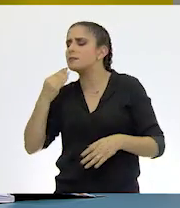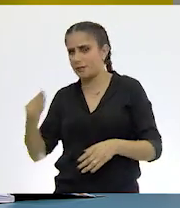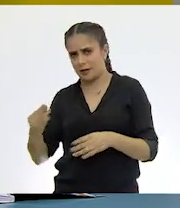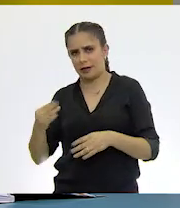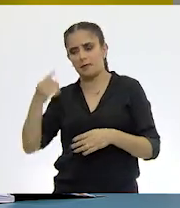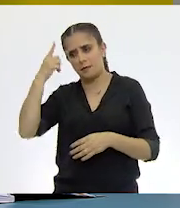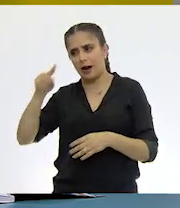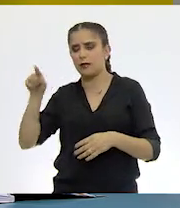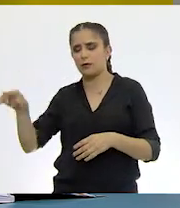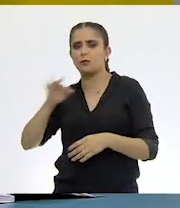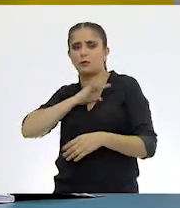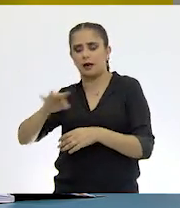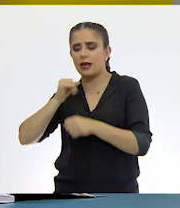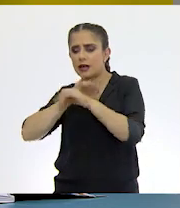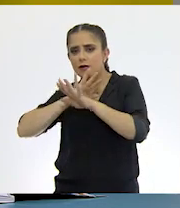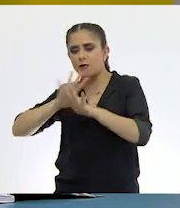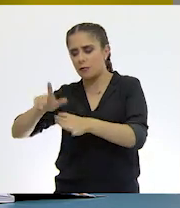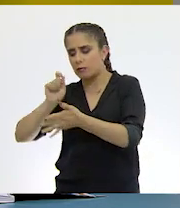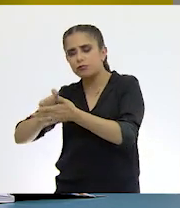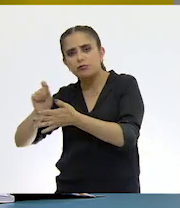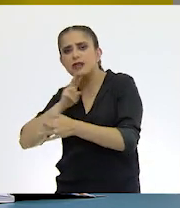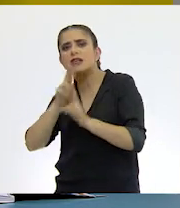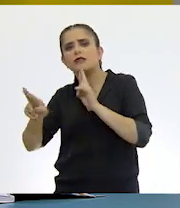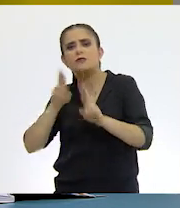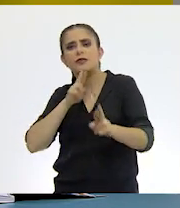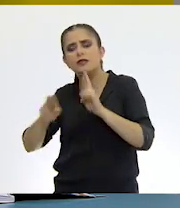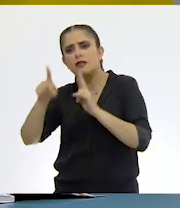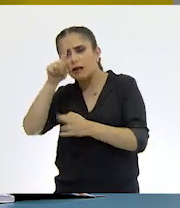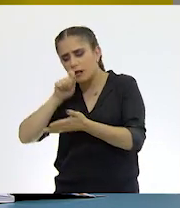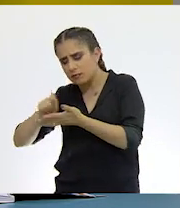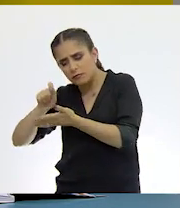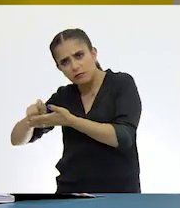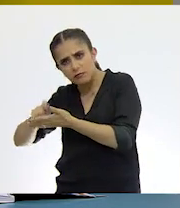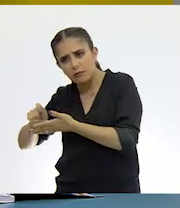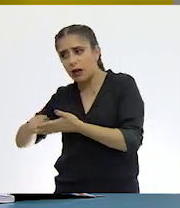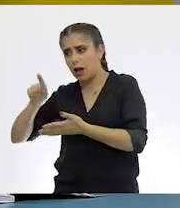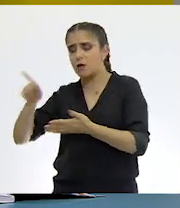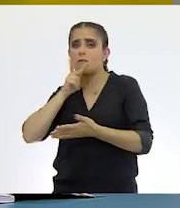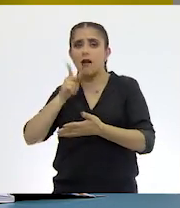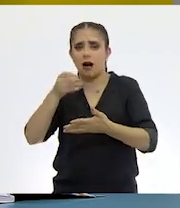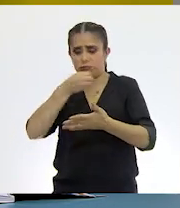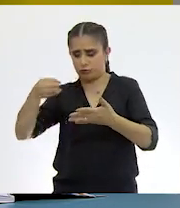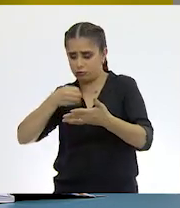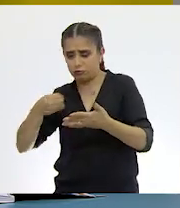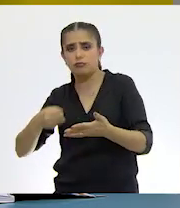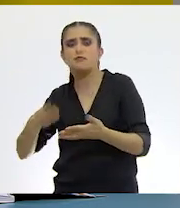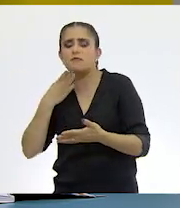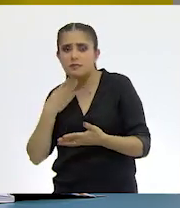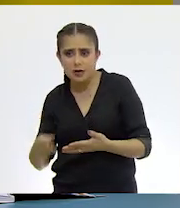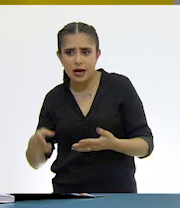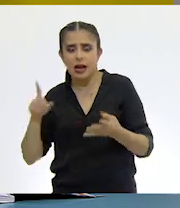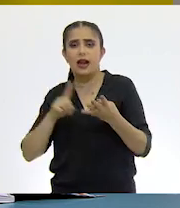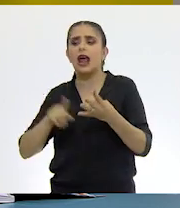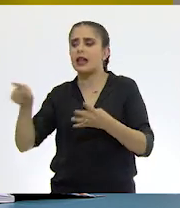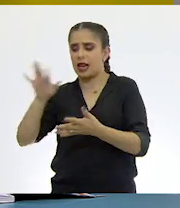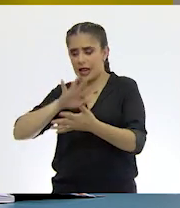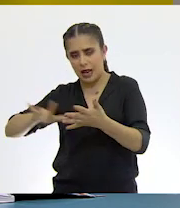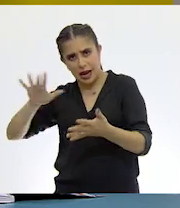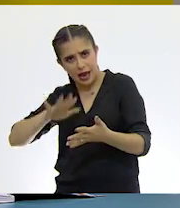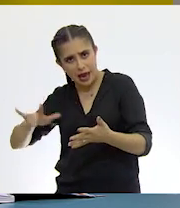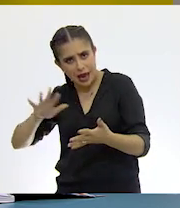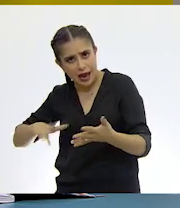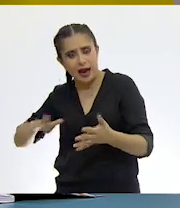rescatar la información que necesitábamos, revisamos muy bien la ortografía, Practicamos también la lectura de